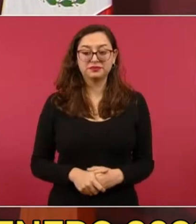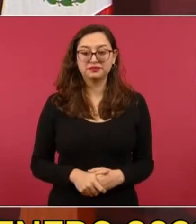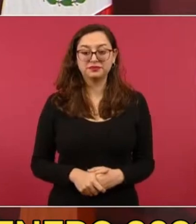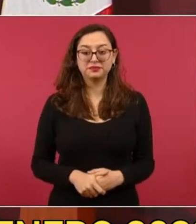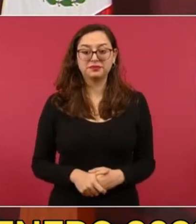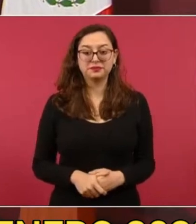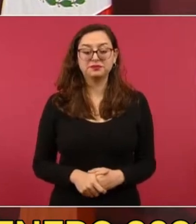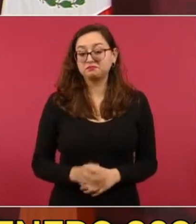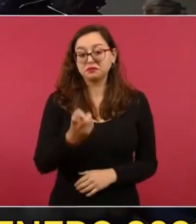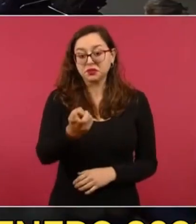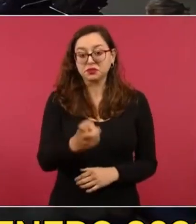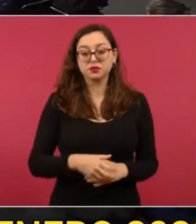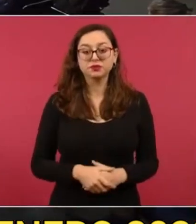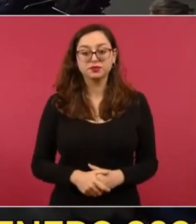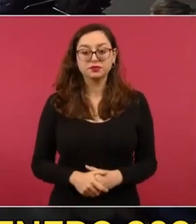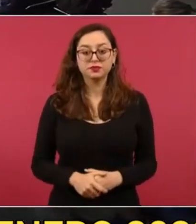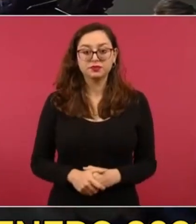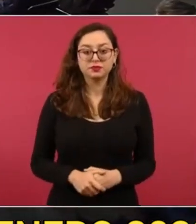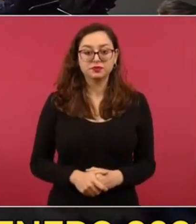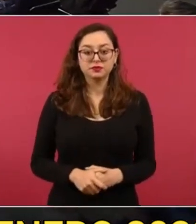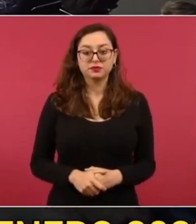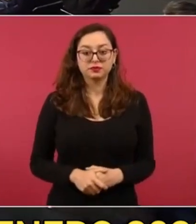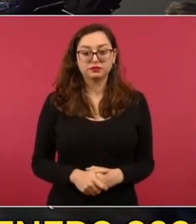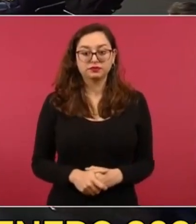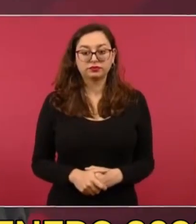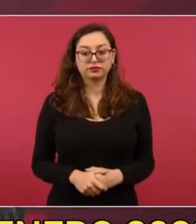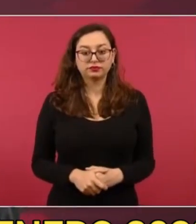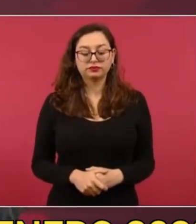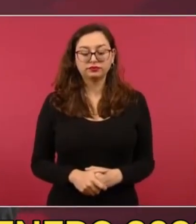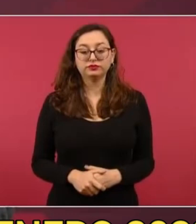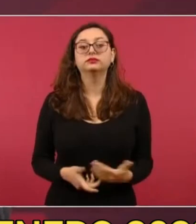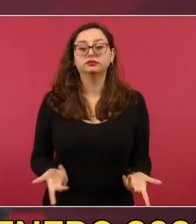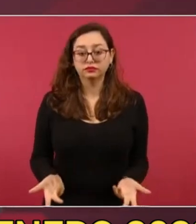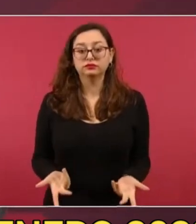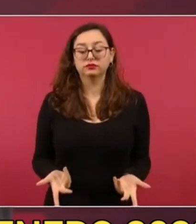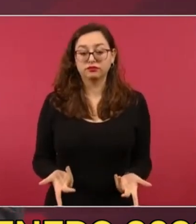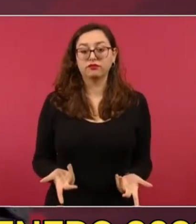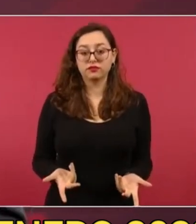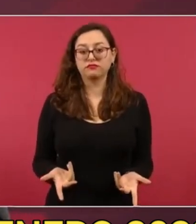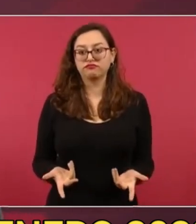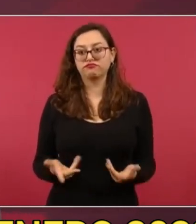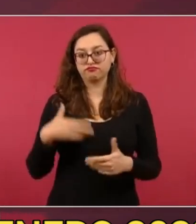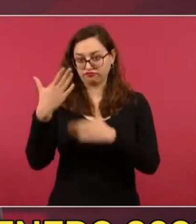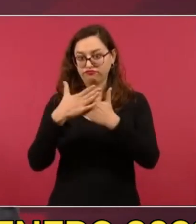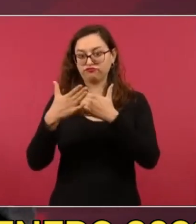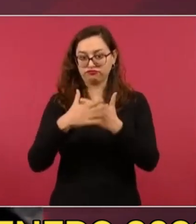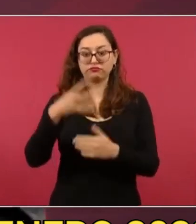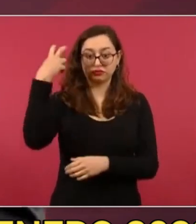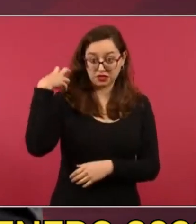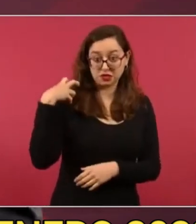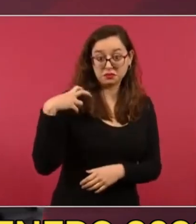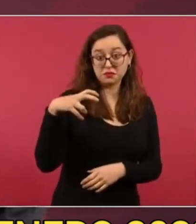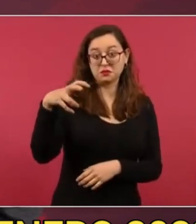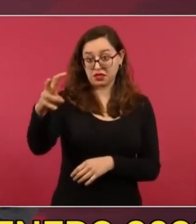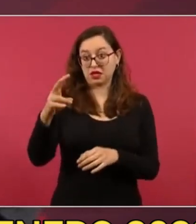Entonces eso es. Y en esa ocasión sí tengo que ir a Colombia, digo, cuando yo llegue a cabo esa gira,